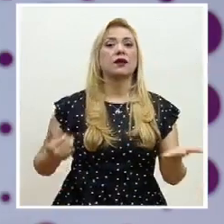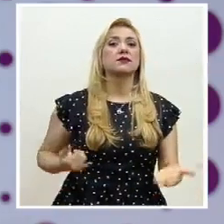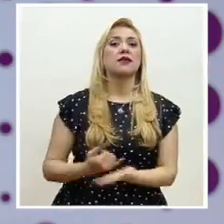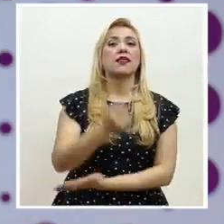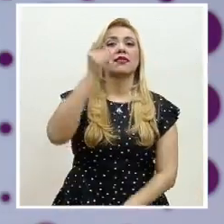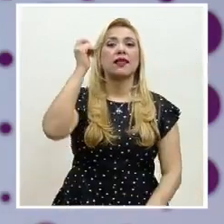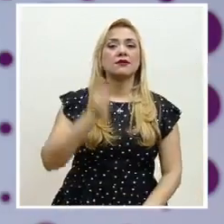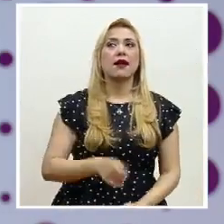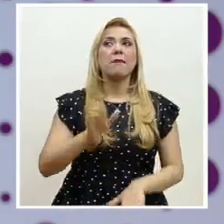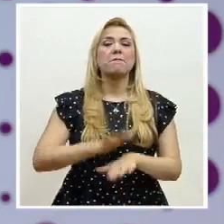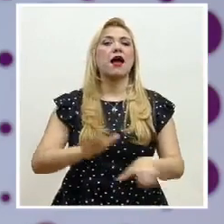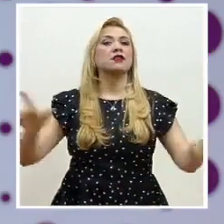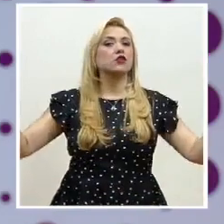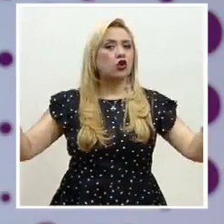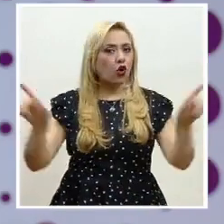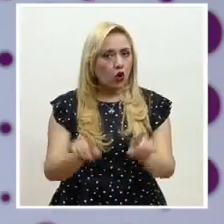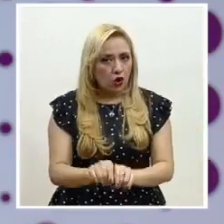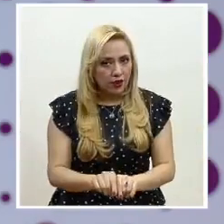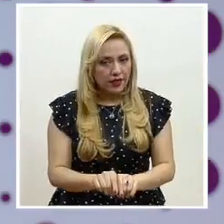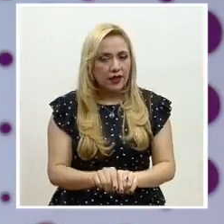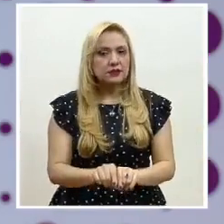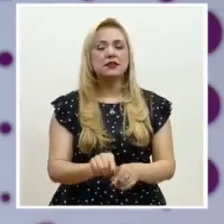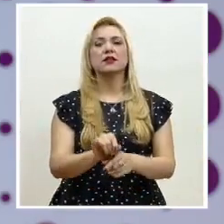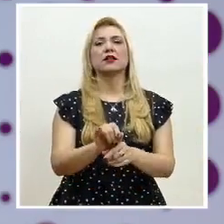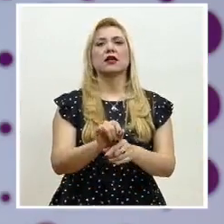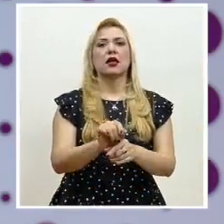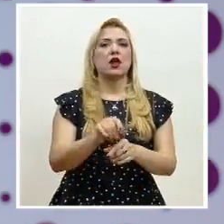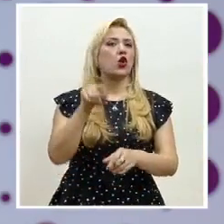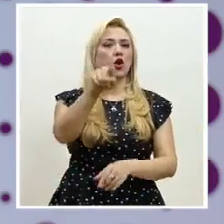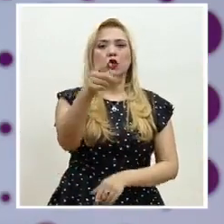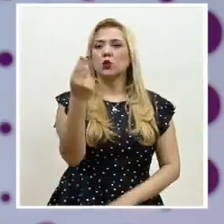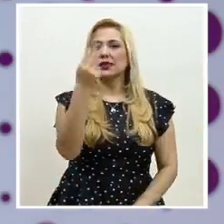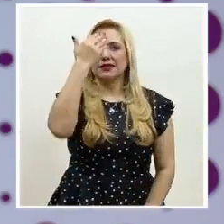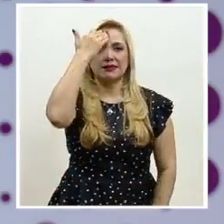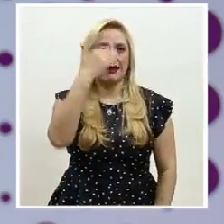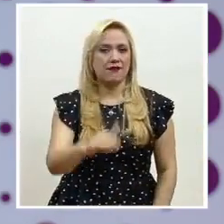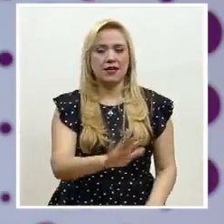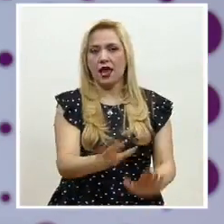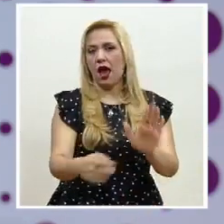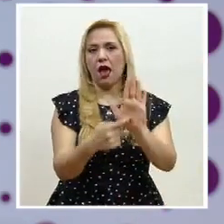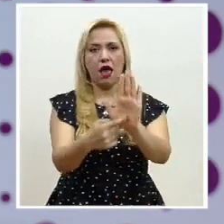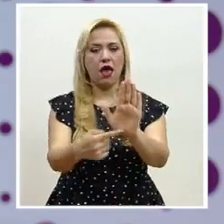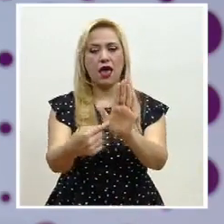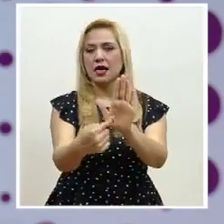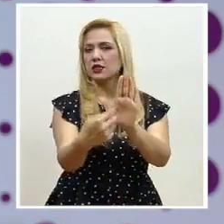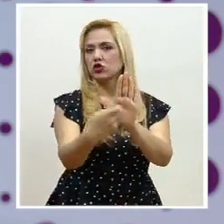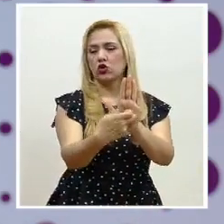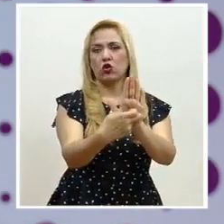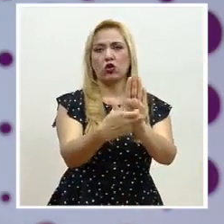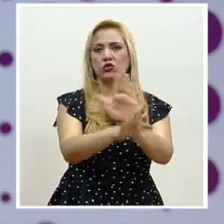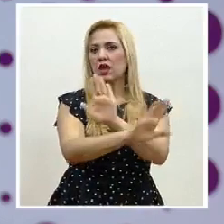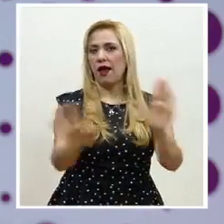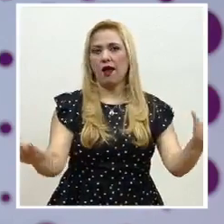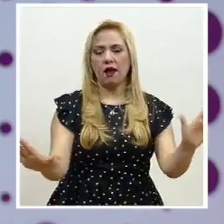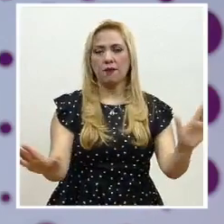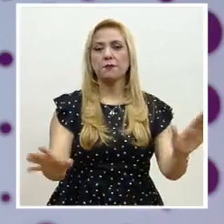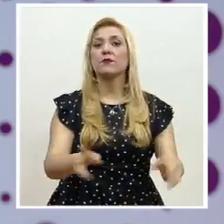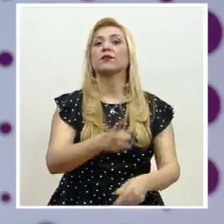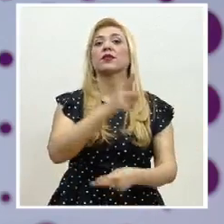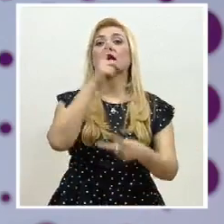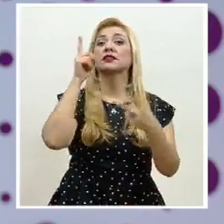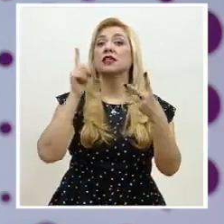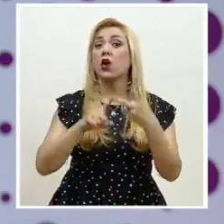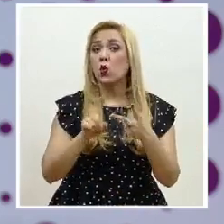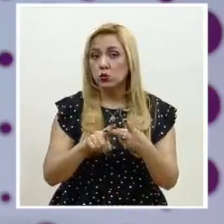es más cortas, Ujú. con la información necesaria y concreta. Segundo punto, el lenguaje, porque